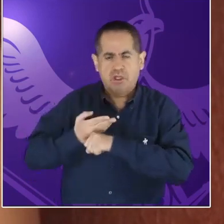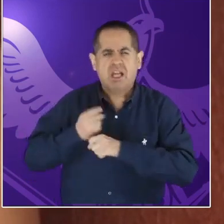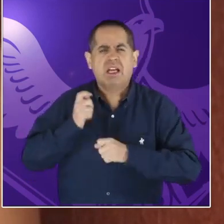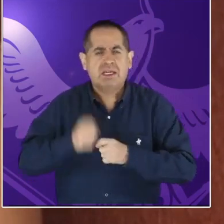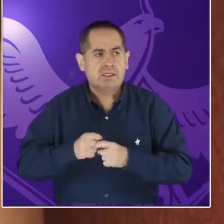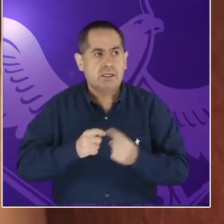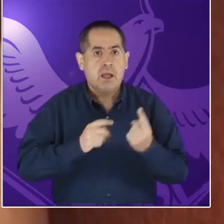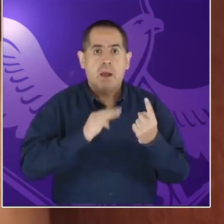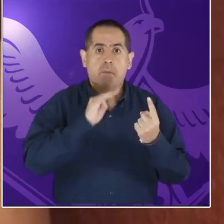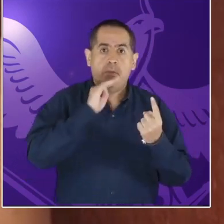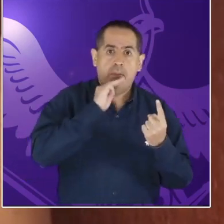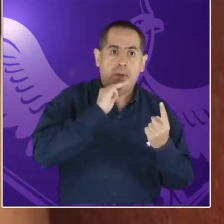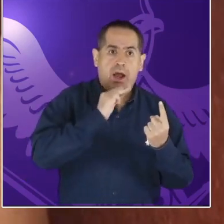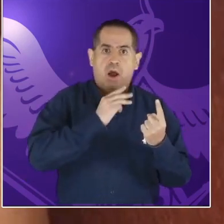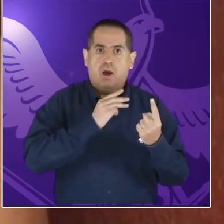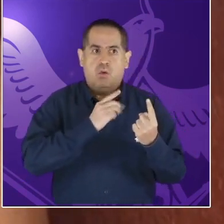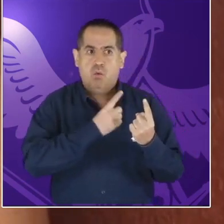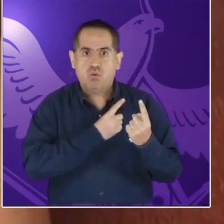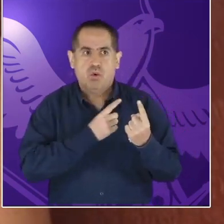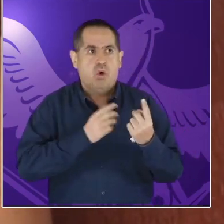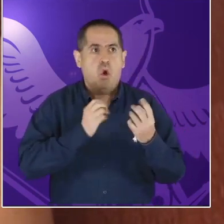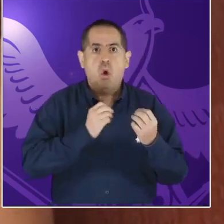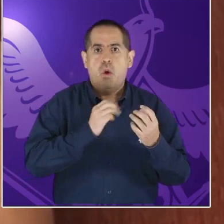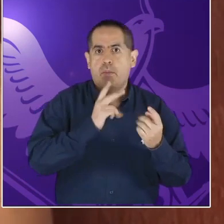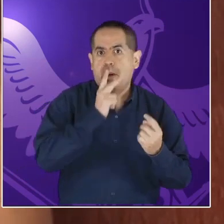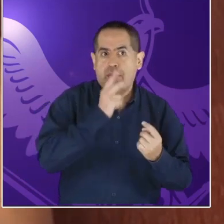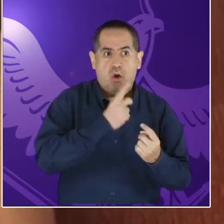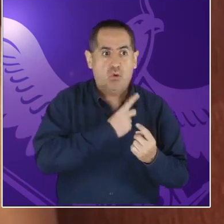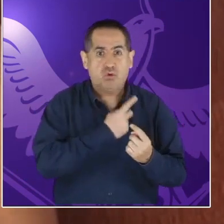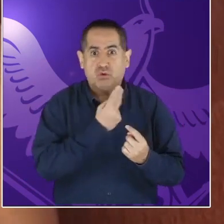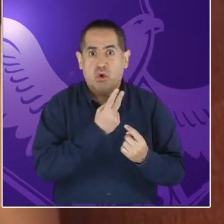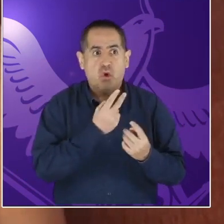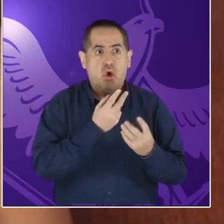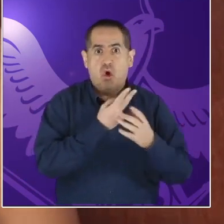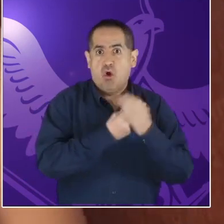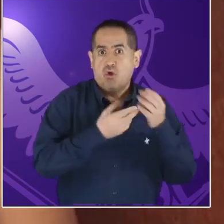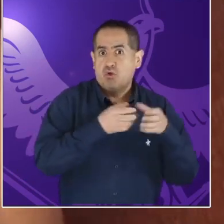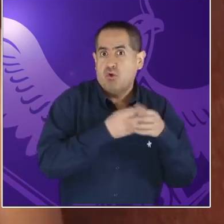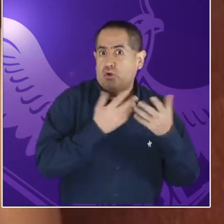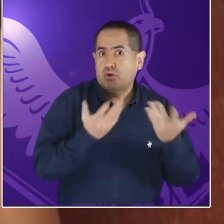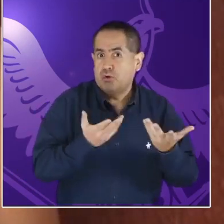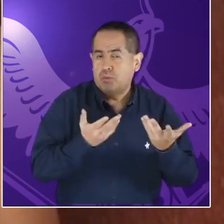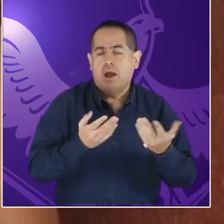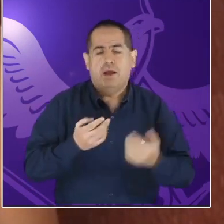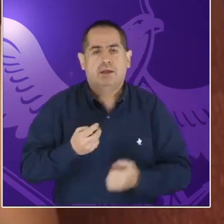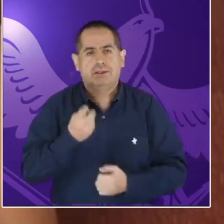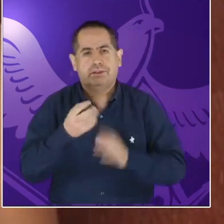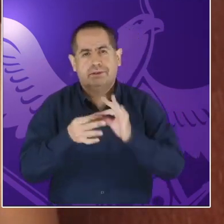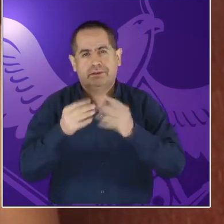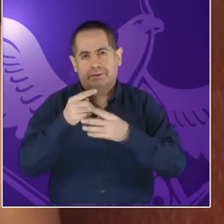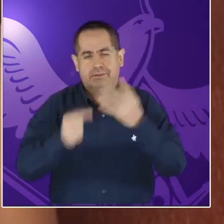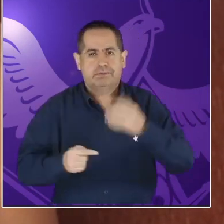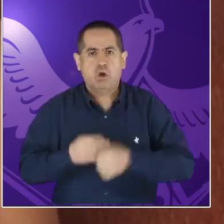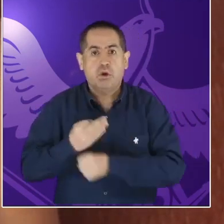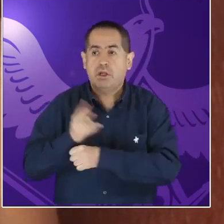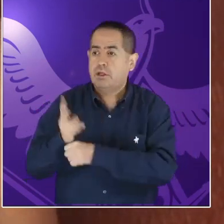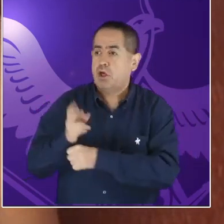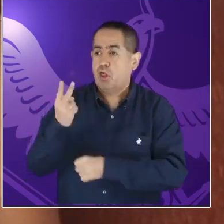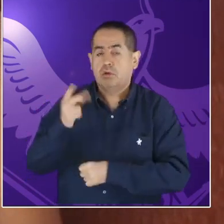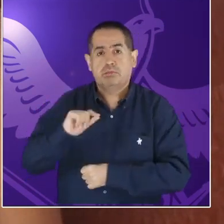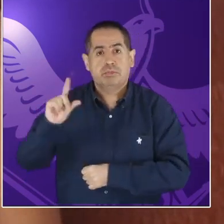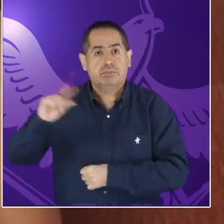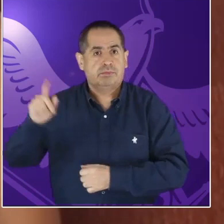en las familias homoparentales, monoparentales, etc. Para hablarnos sobre todos estos temas, tenemos a dos grandes